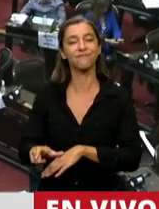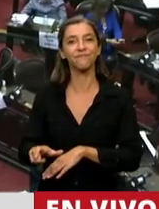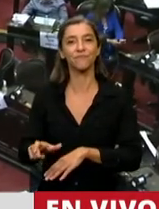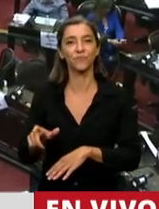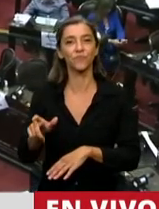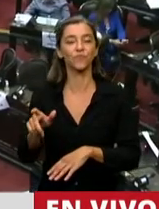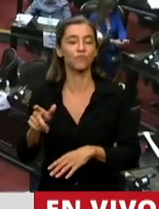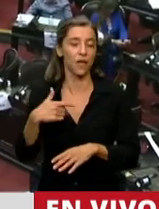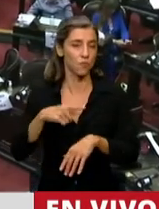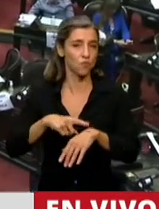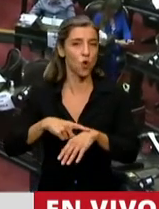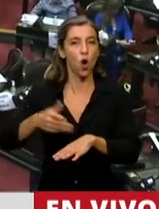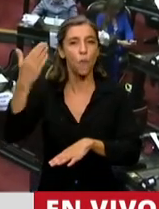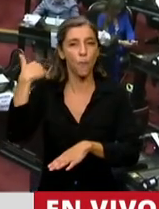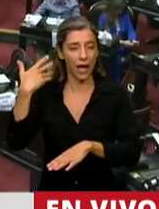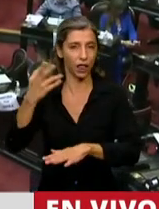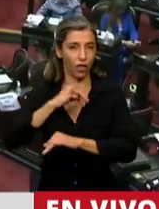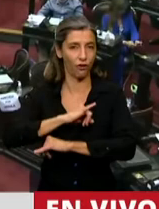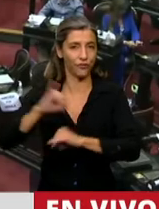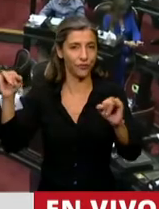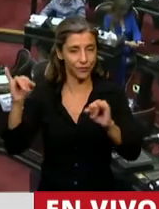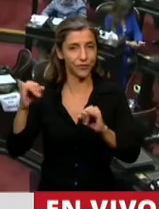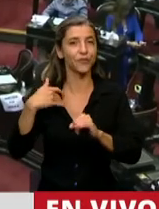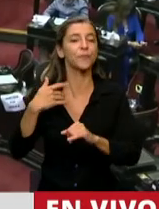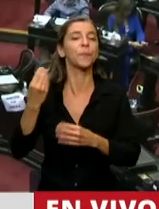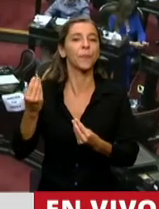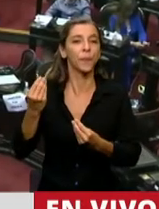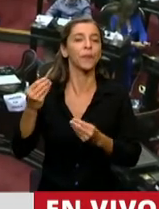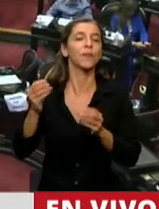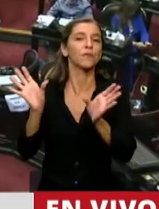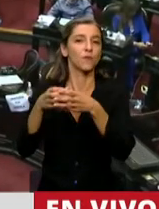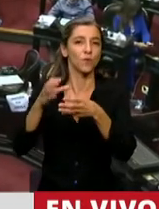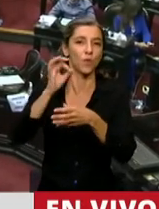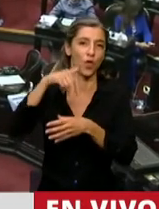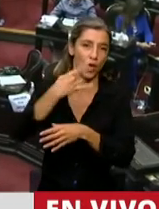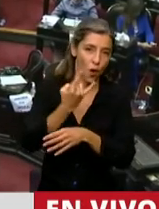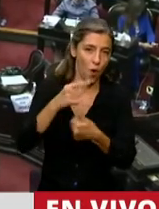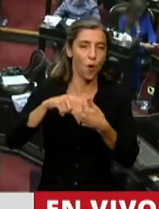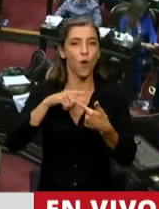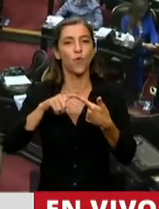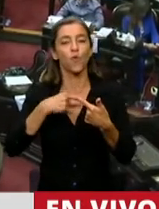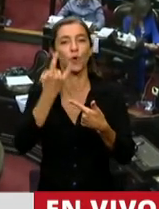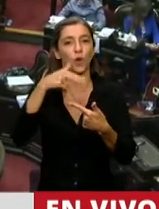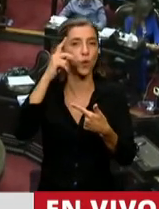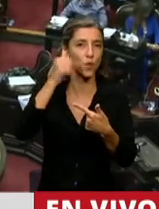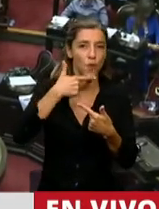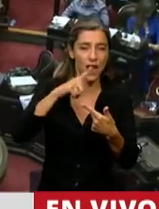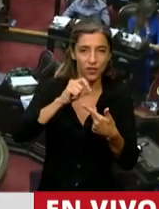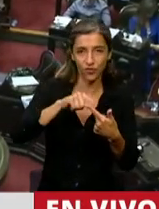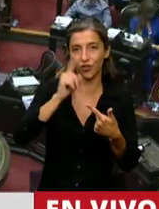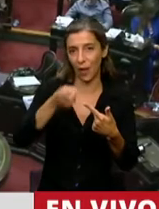que se expresaron en, por parte de la ONU y por parte de la UNESCO en relación al día que